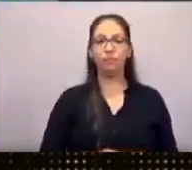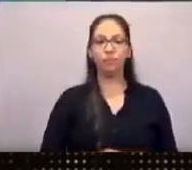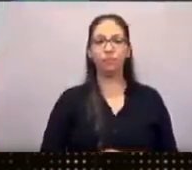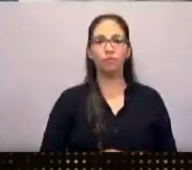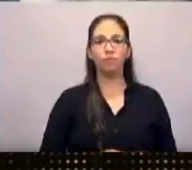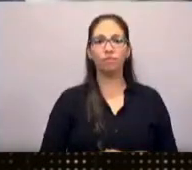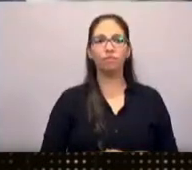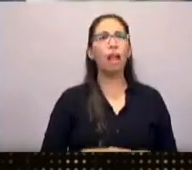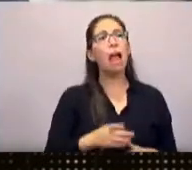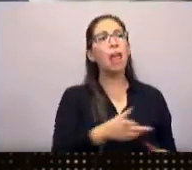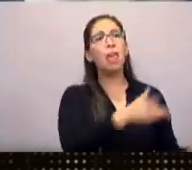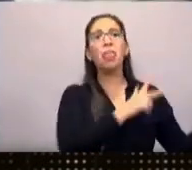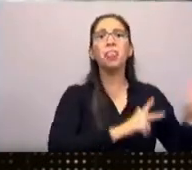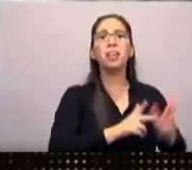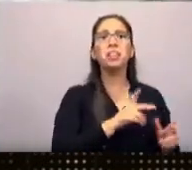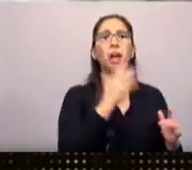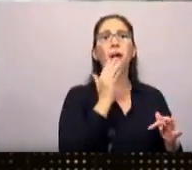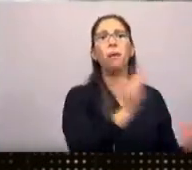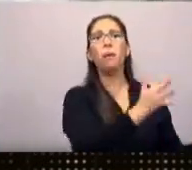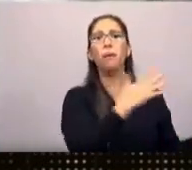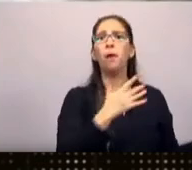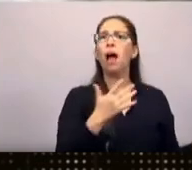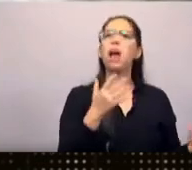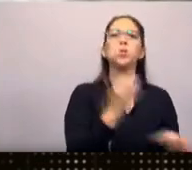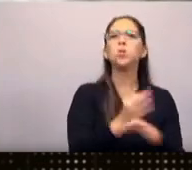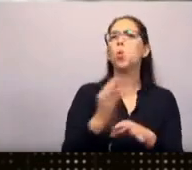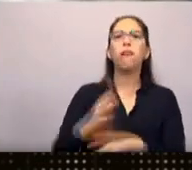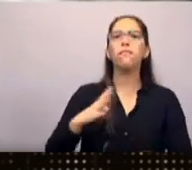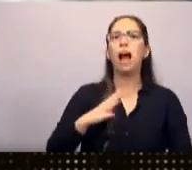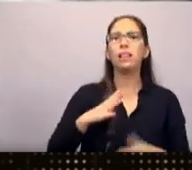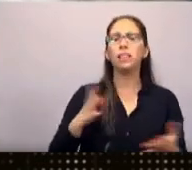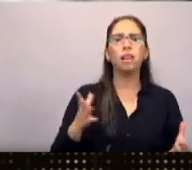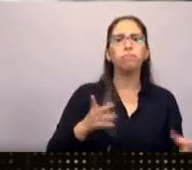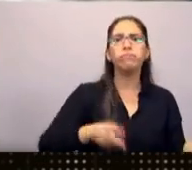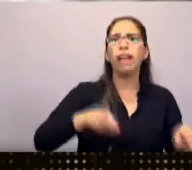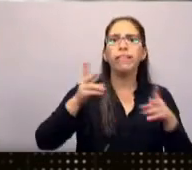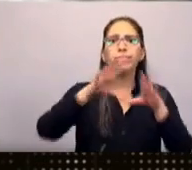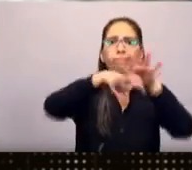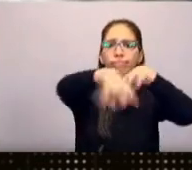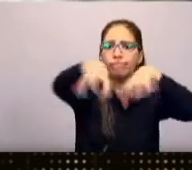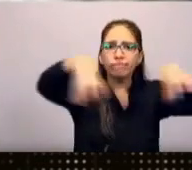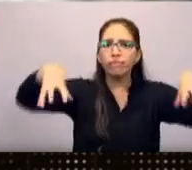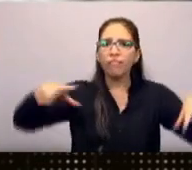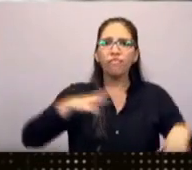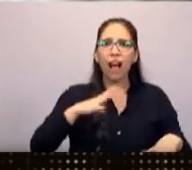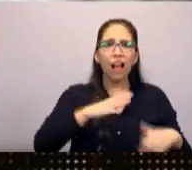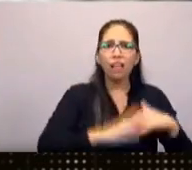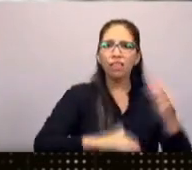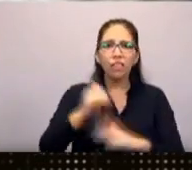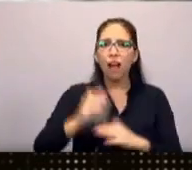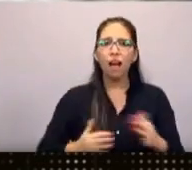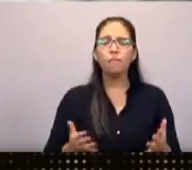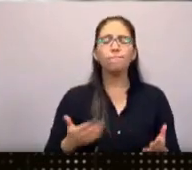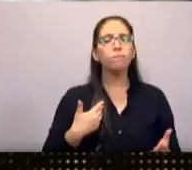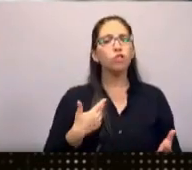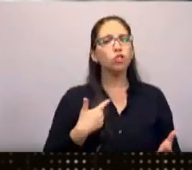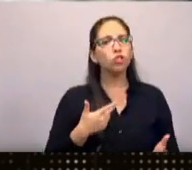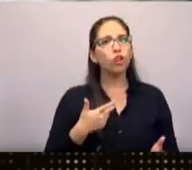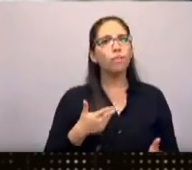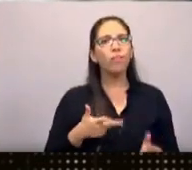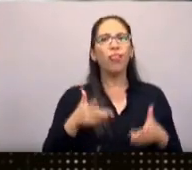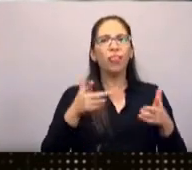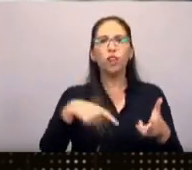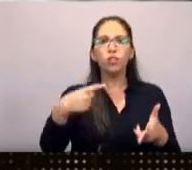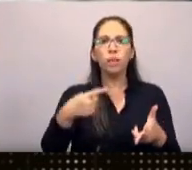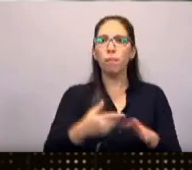pero dijeron faltan escuelas faltan edificios y yo recuerdo y siempre lo menciono porque no